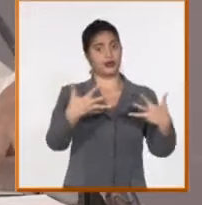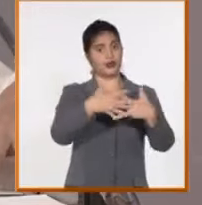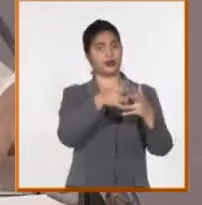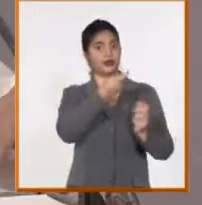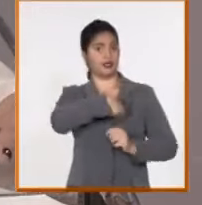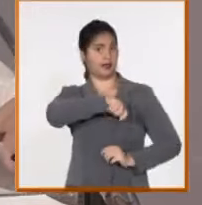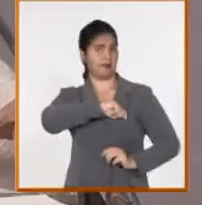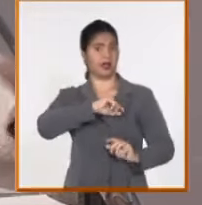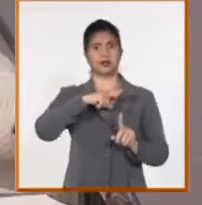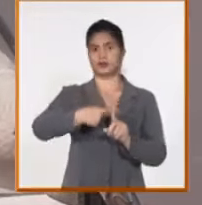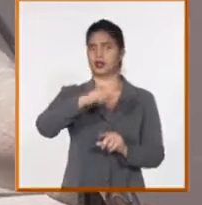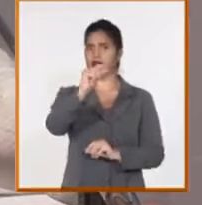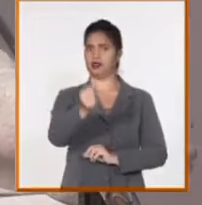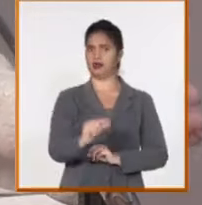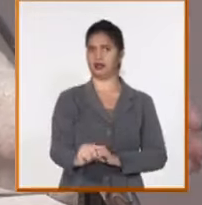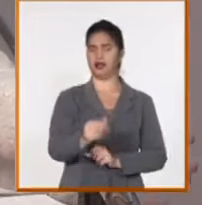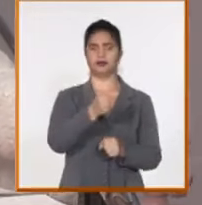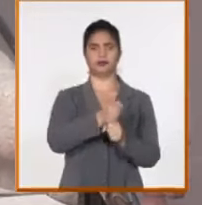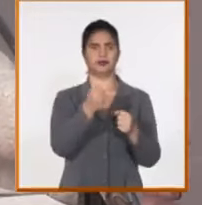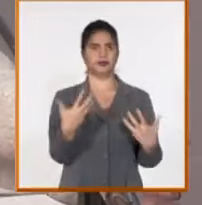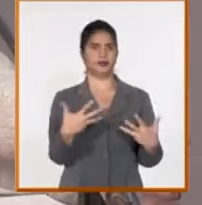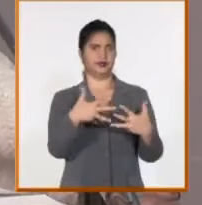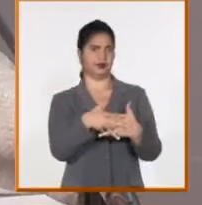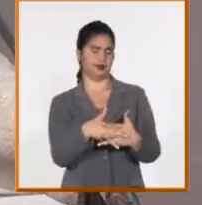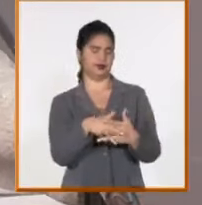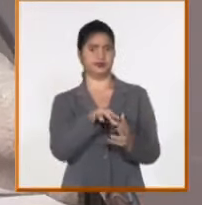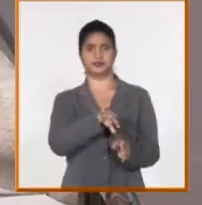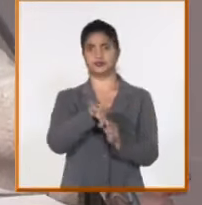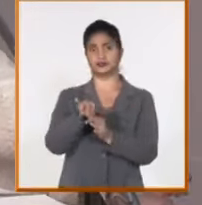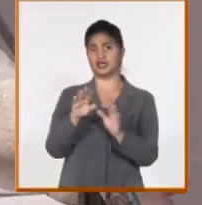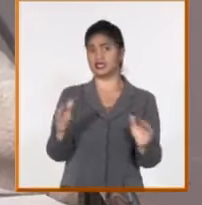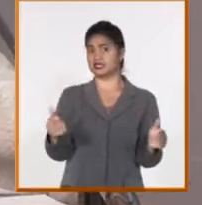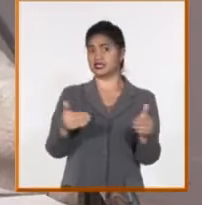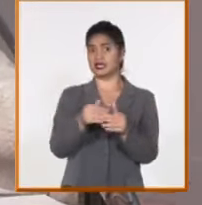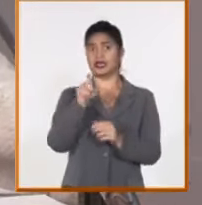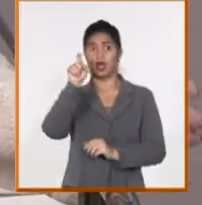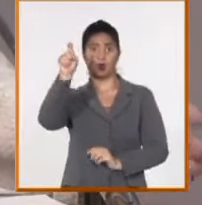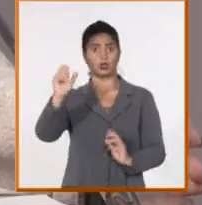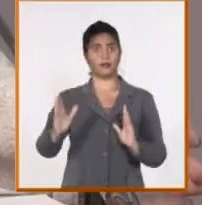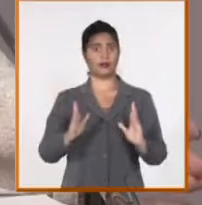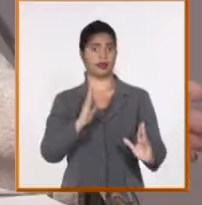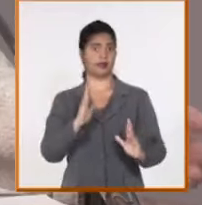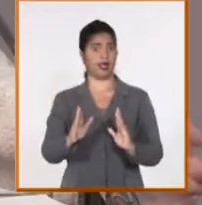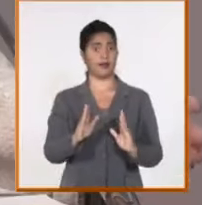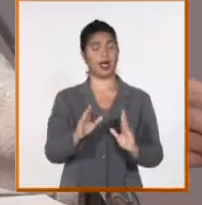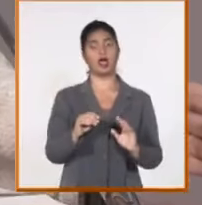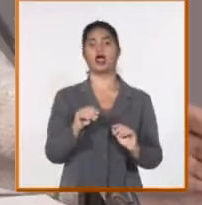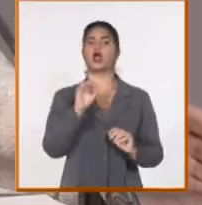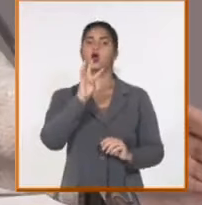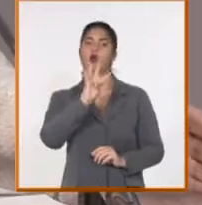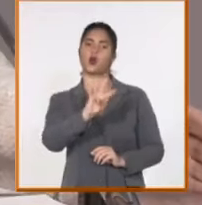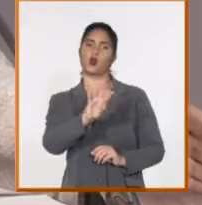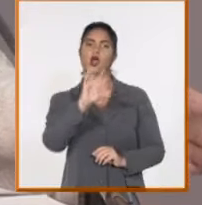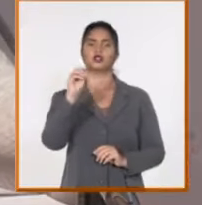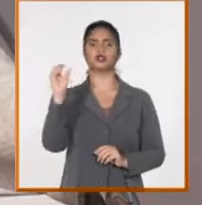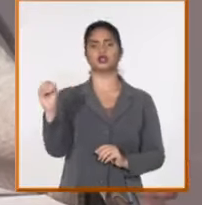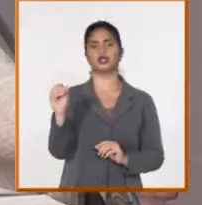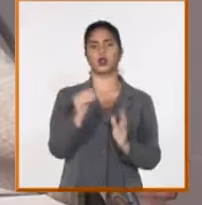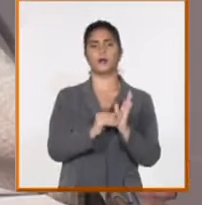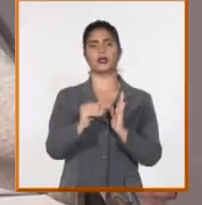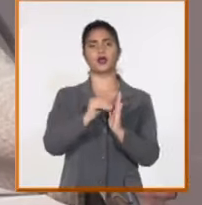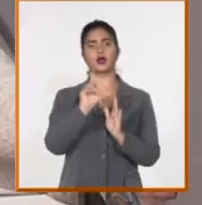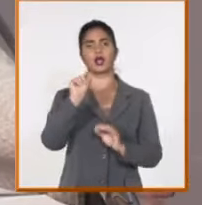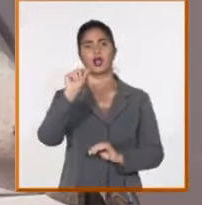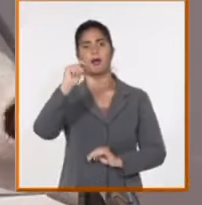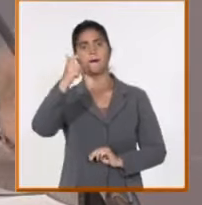Italia y hasta el cierre del tercer trimestre hemos ejecutado 400 millones de pesos en inversiones a